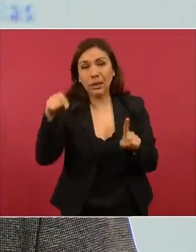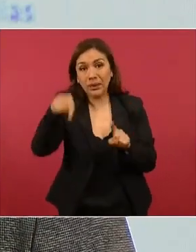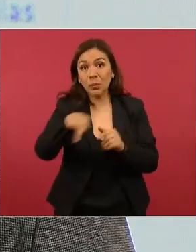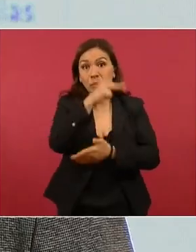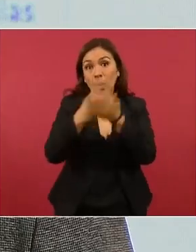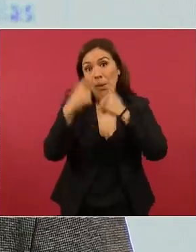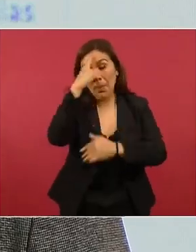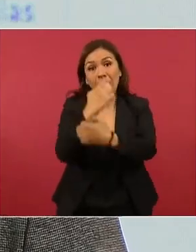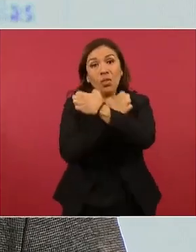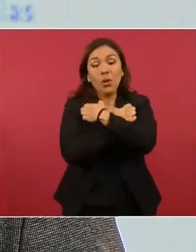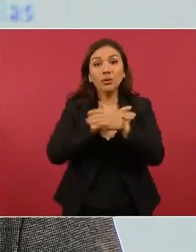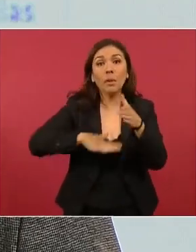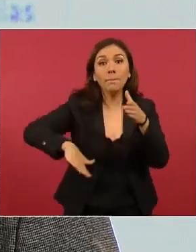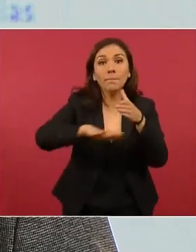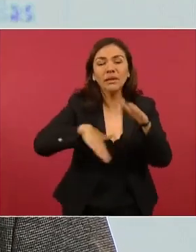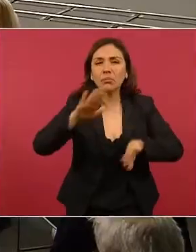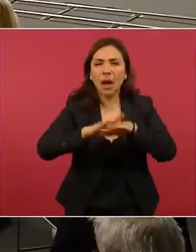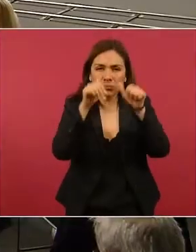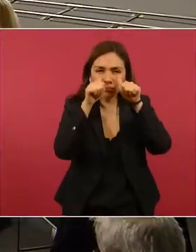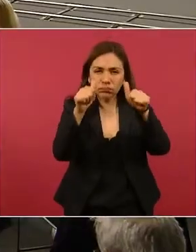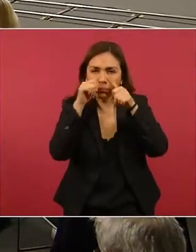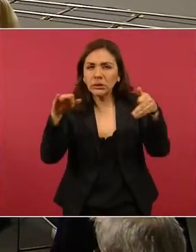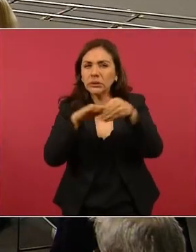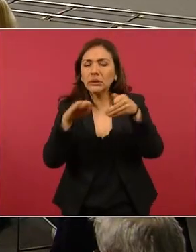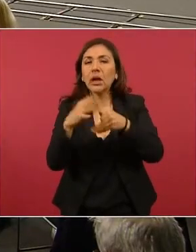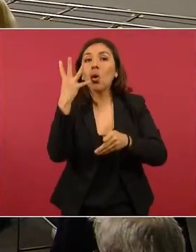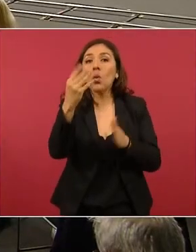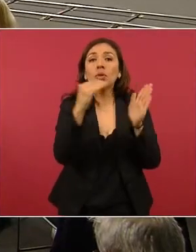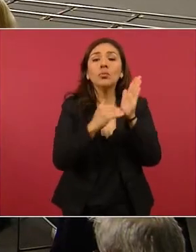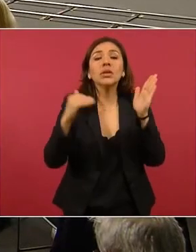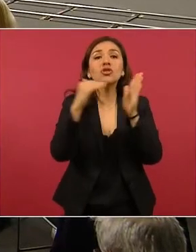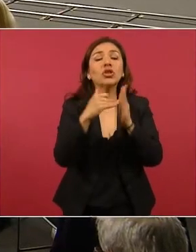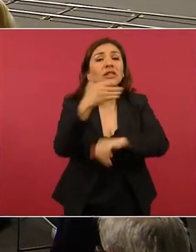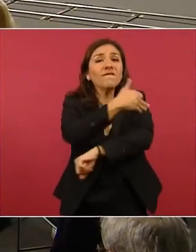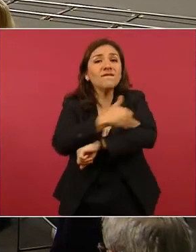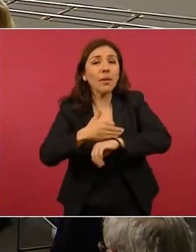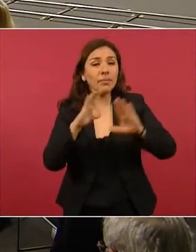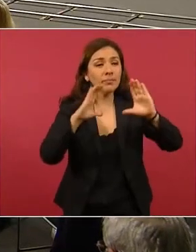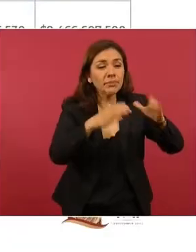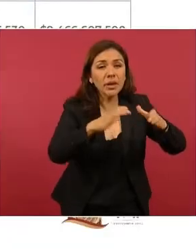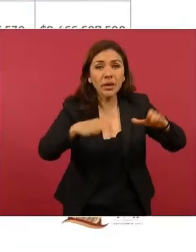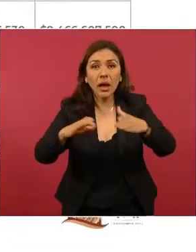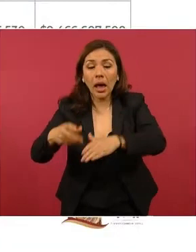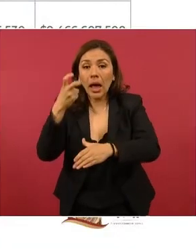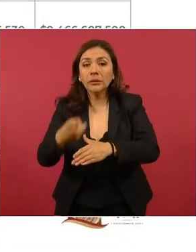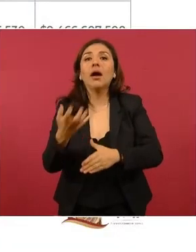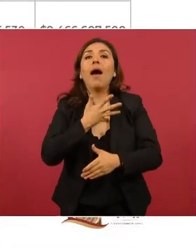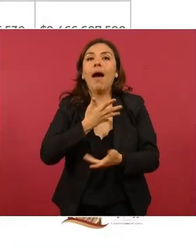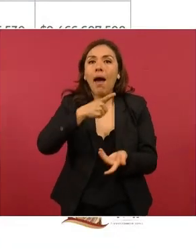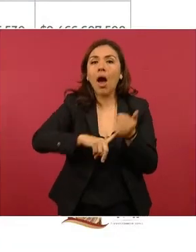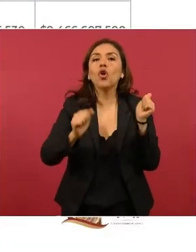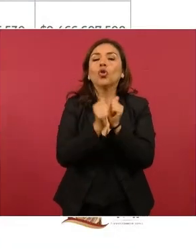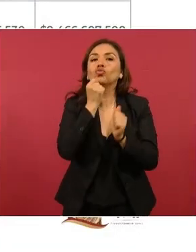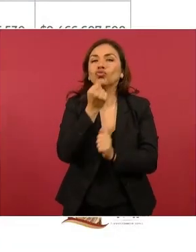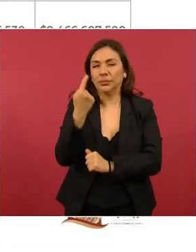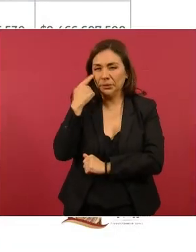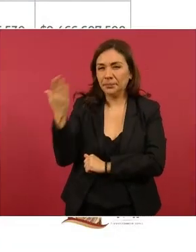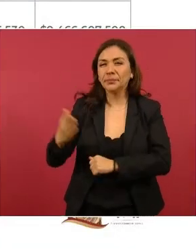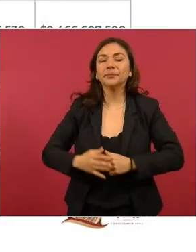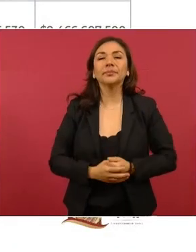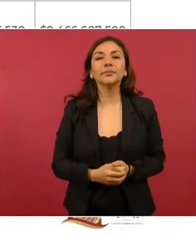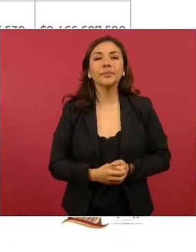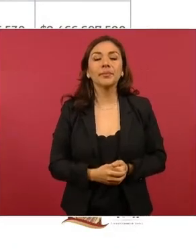programa de educación básica atendimos a poco más de 4,000,000 de familias que cuentan con niños que